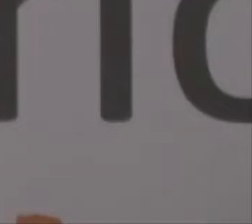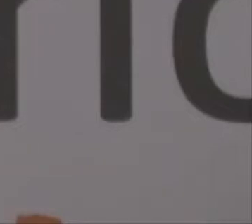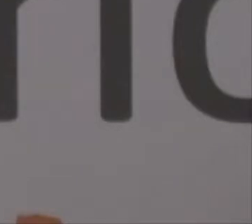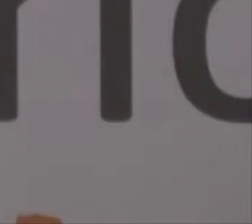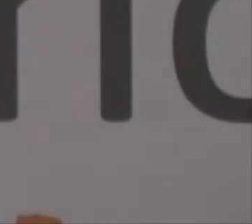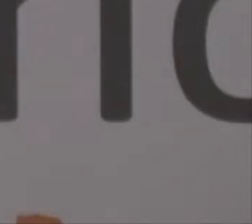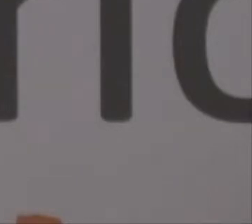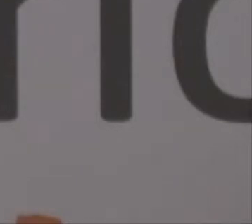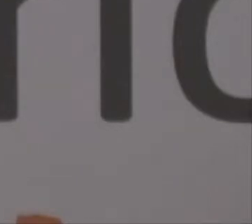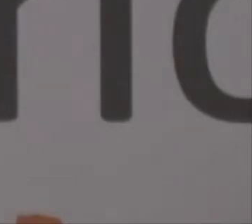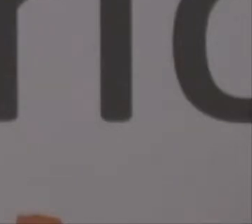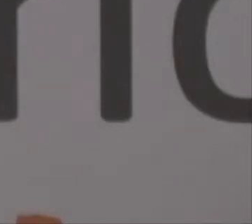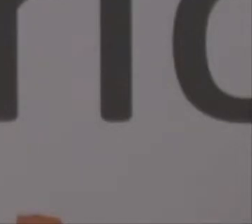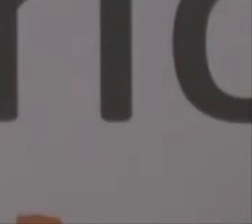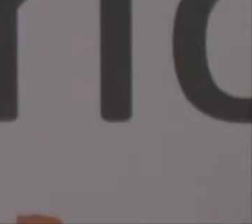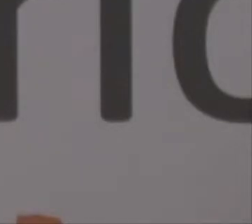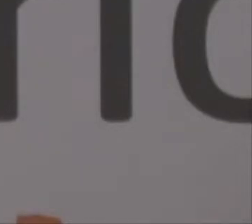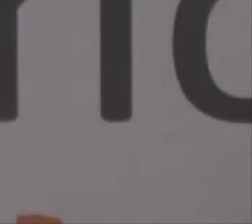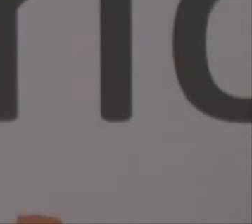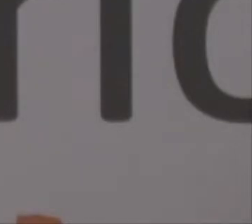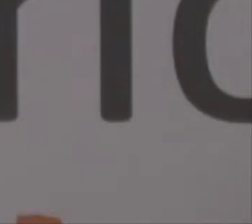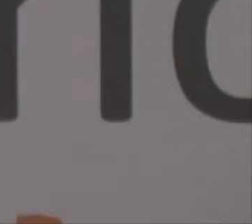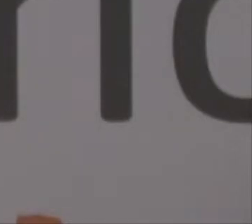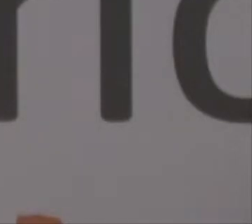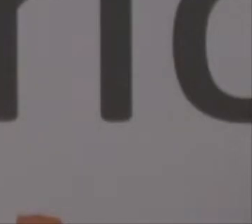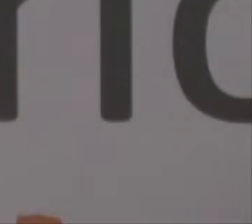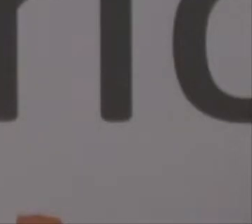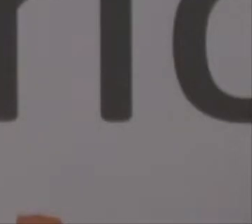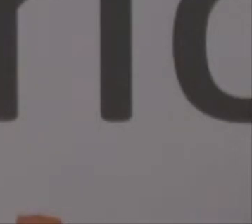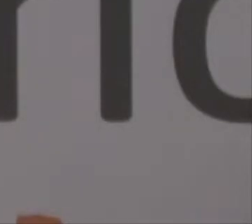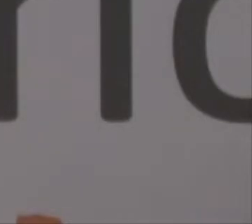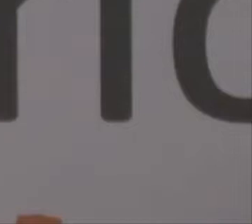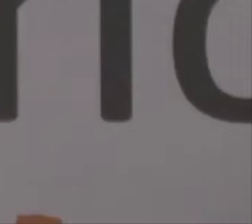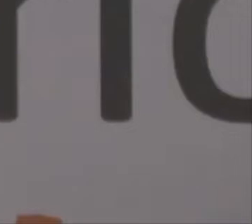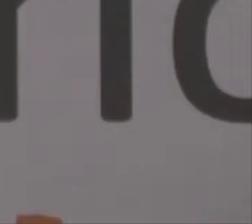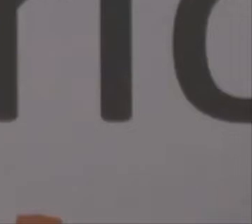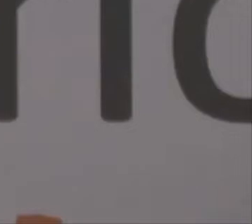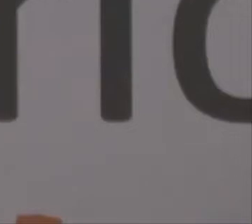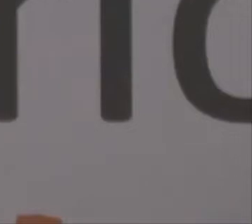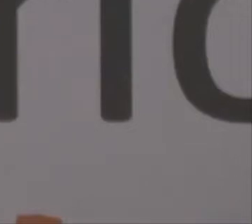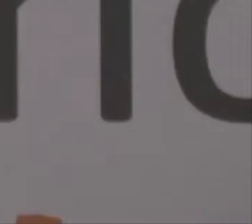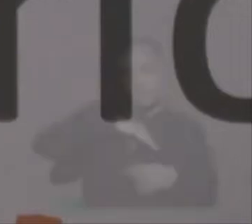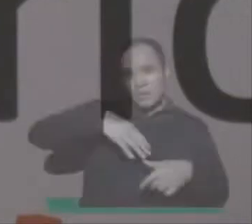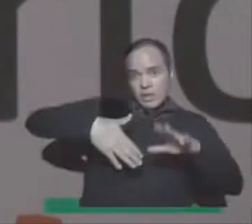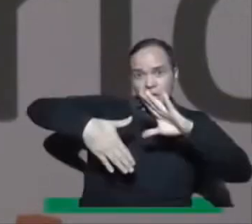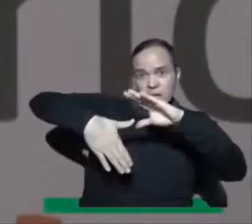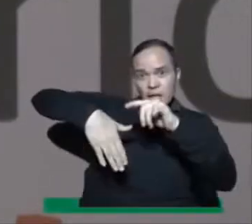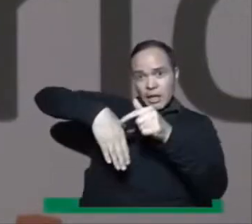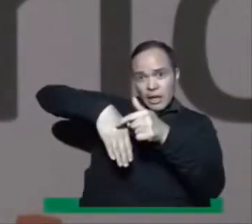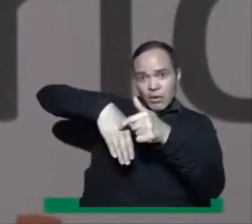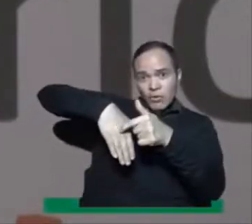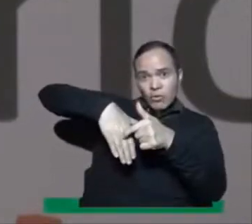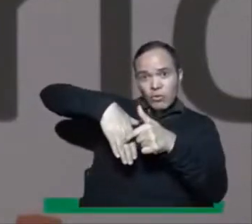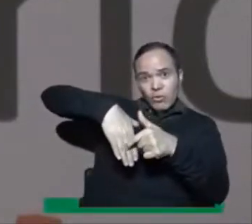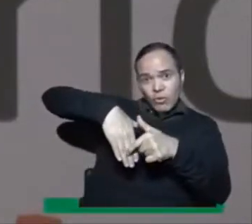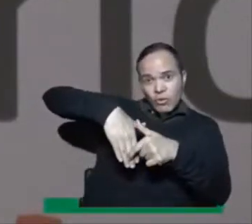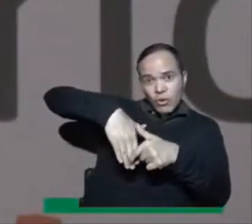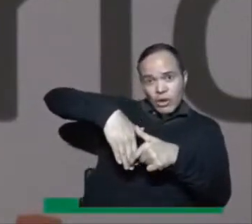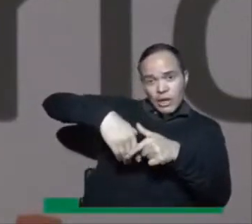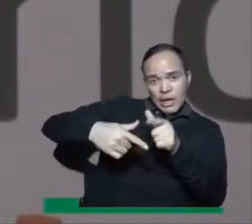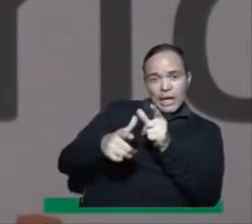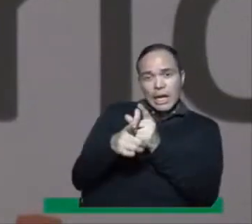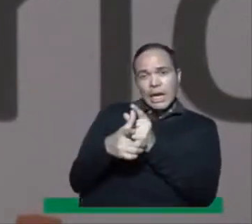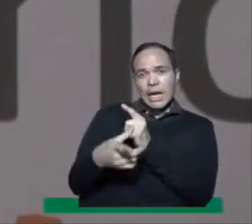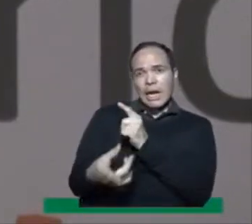archipiélago a más de 1200 kilómetros al sur de la capital de chile de santiago y desde